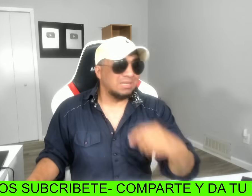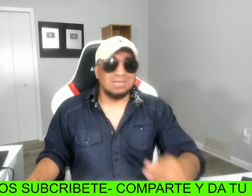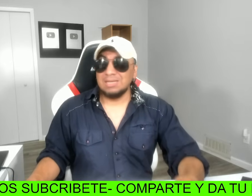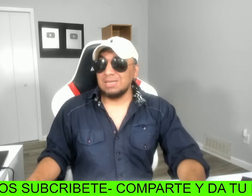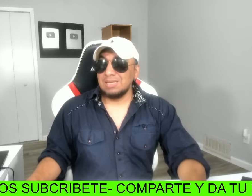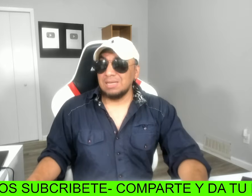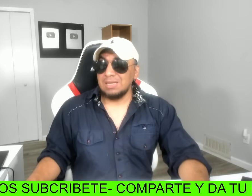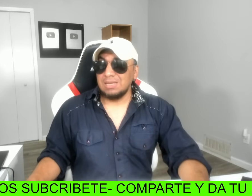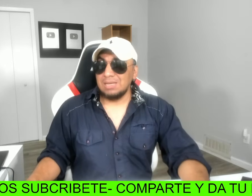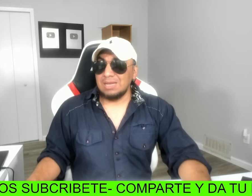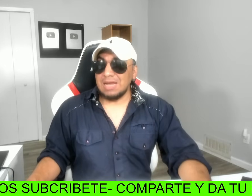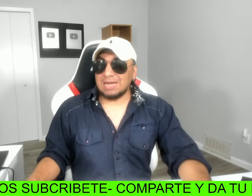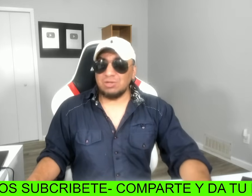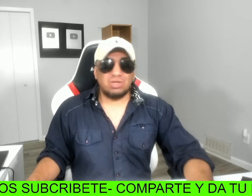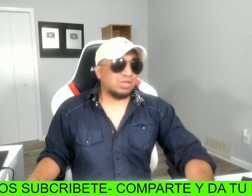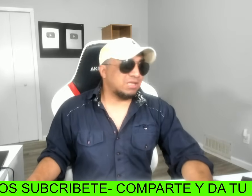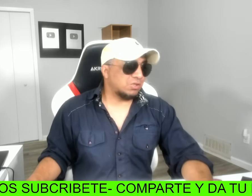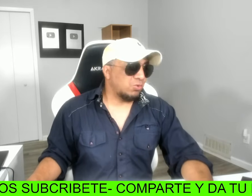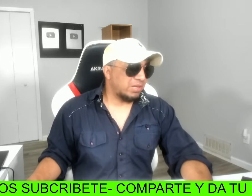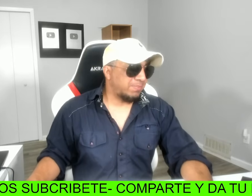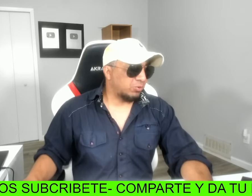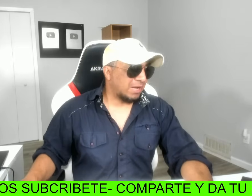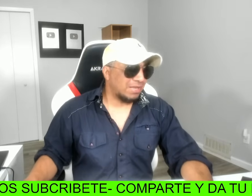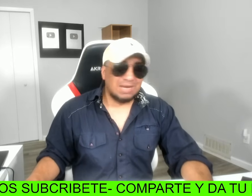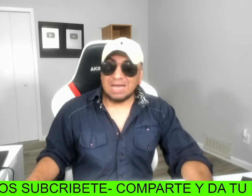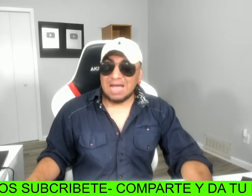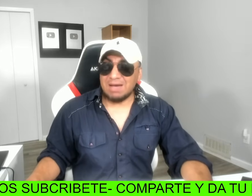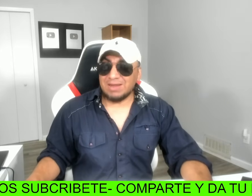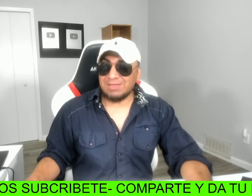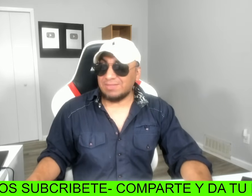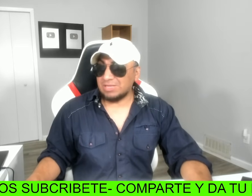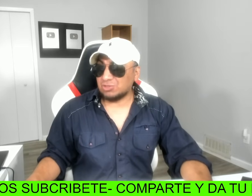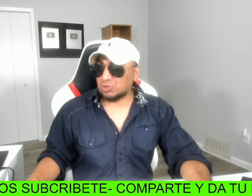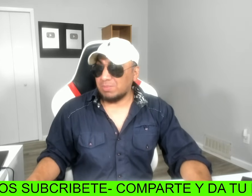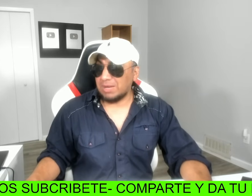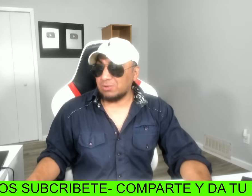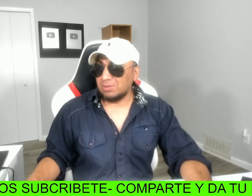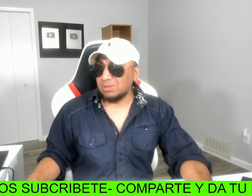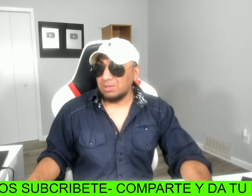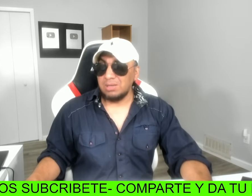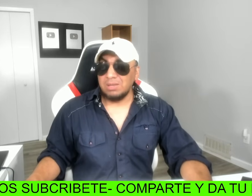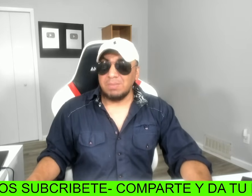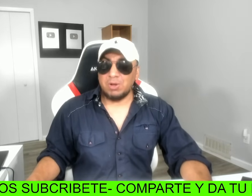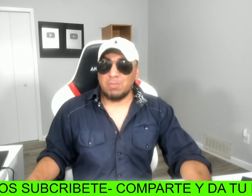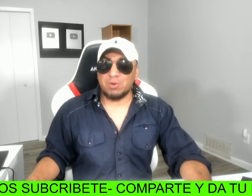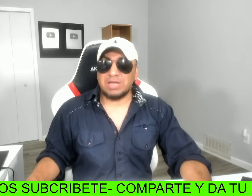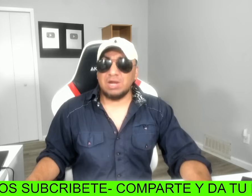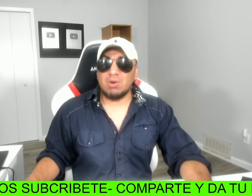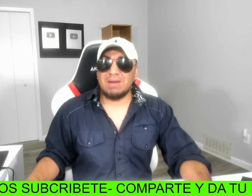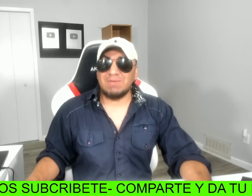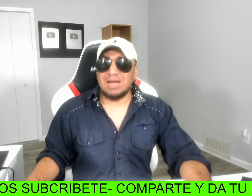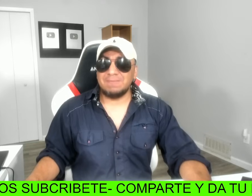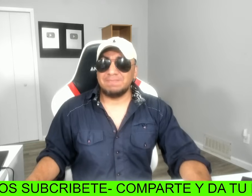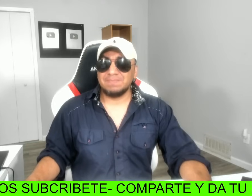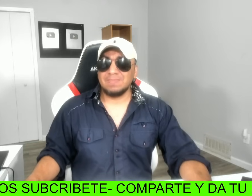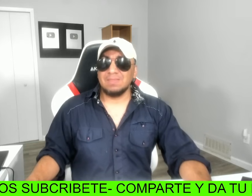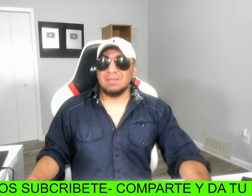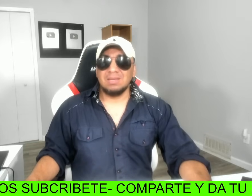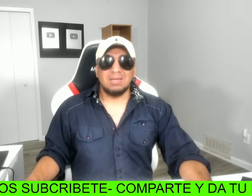Ortiz. La Claudia Ortiz, una diputada, habla de derechos humanos. Pero ¿por qué no